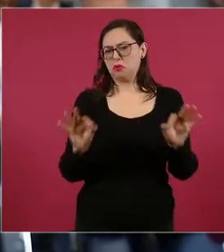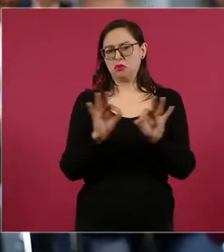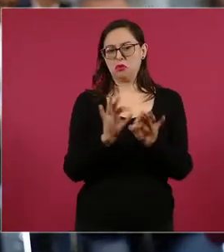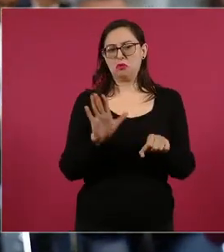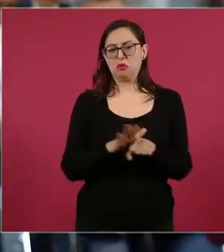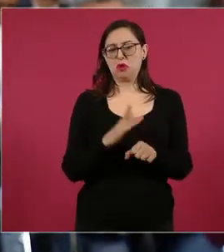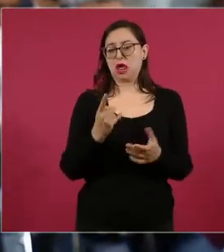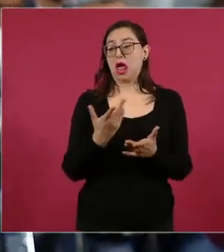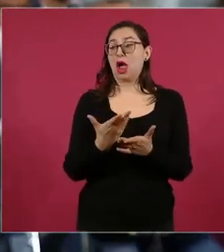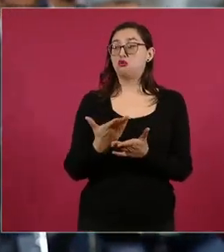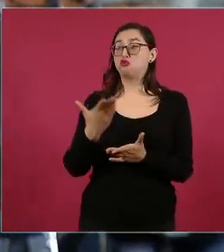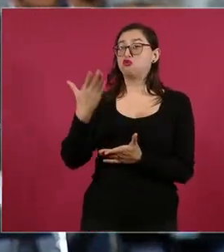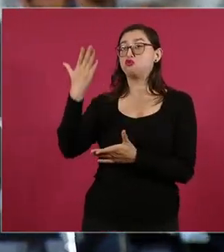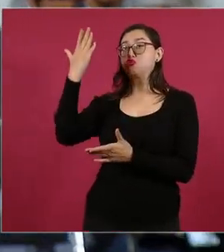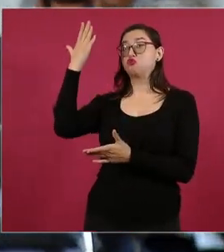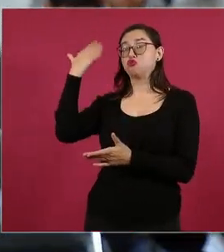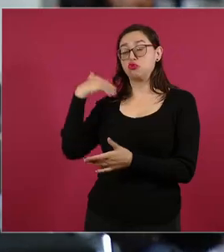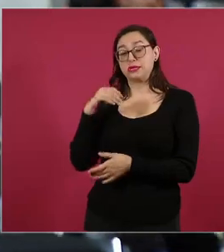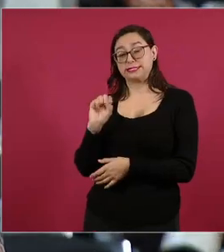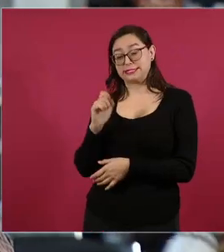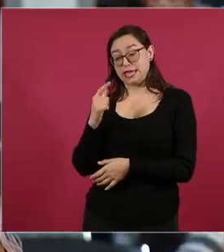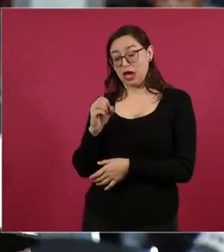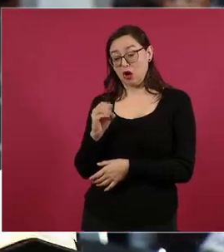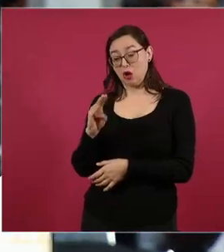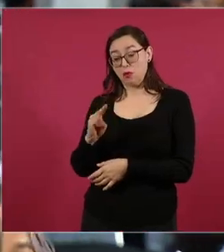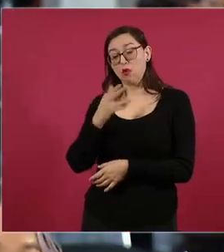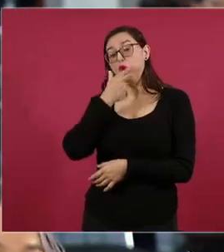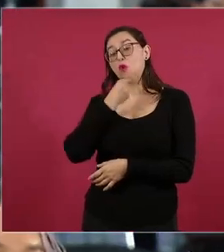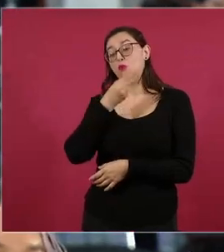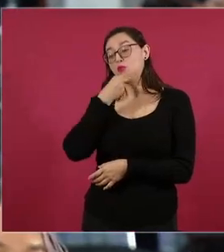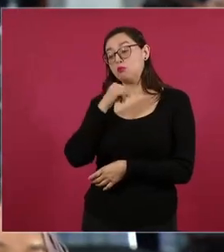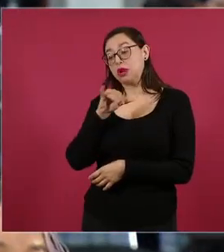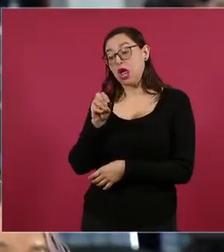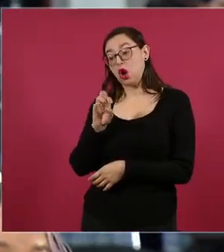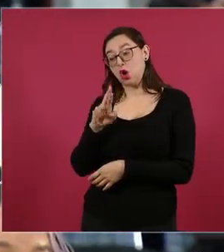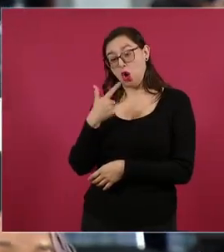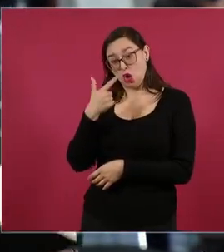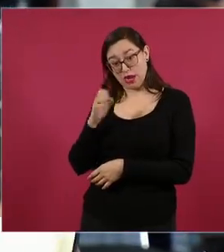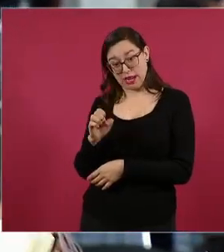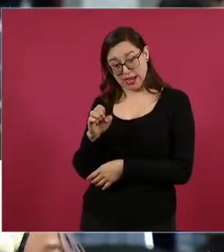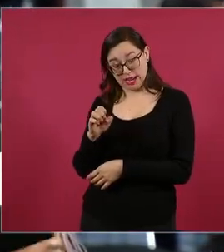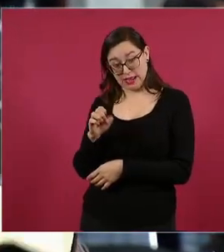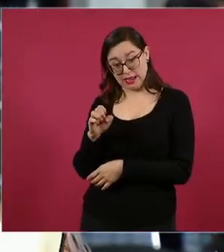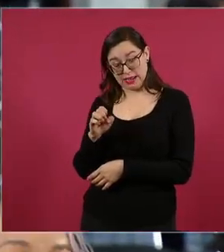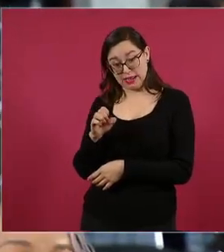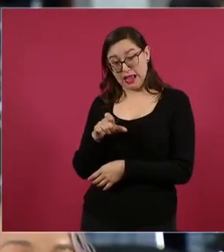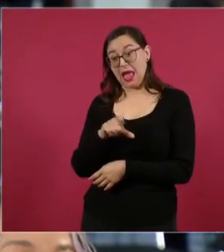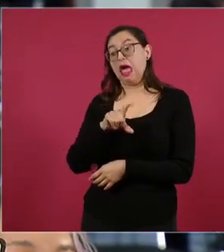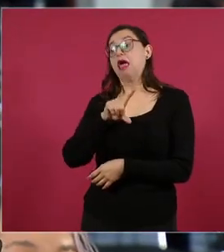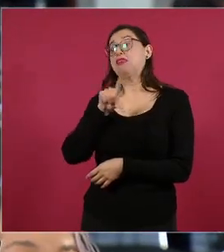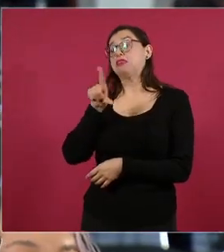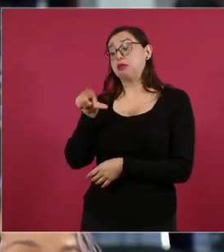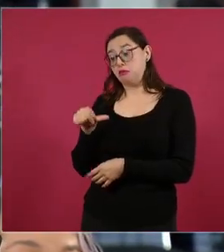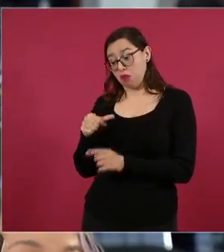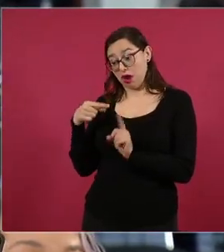Jorge Carpizo MacGregor, un personaje que después estuvo involucrado